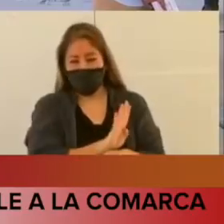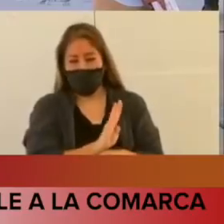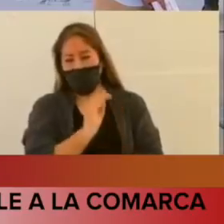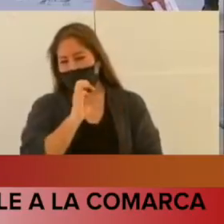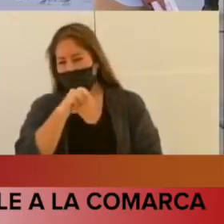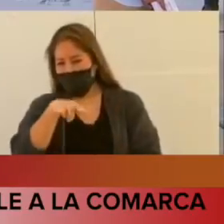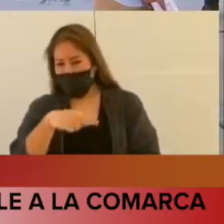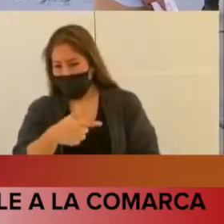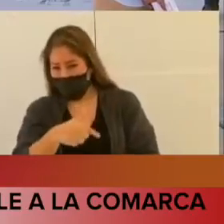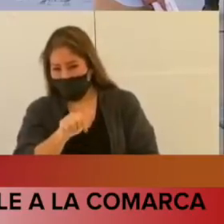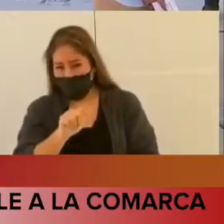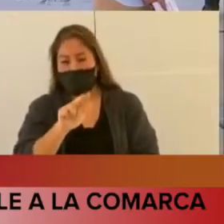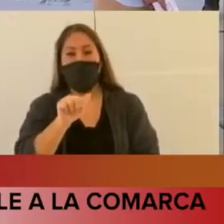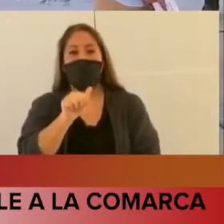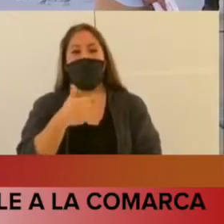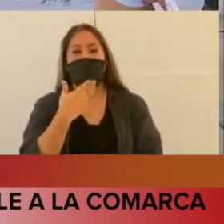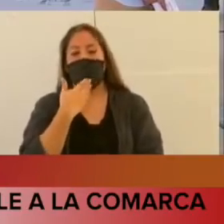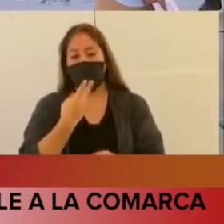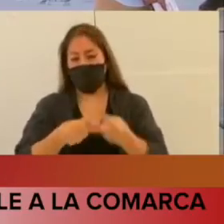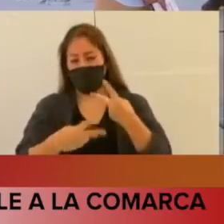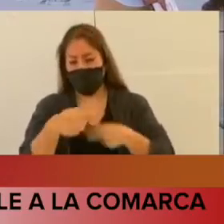Agua, bienvenidos.